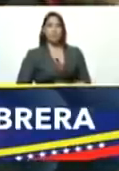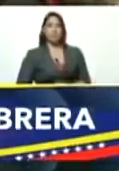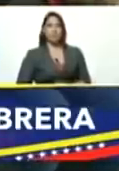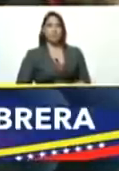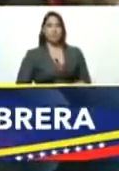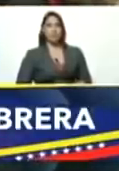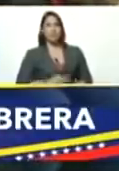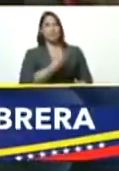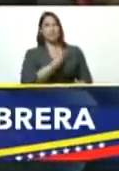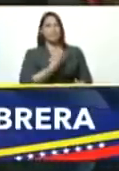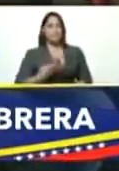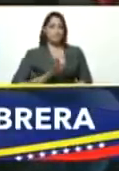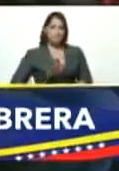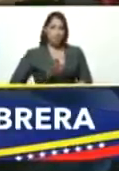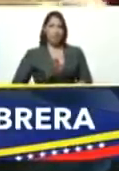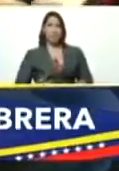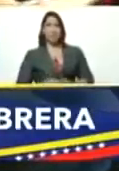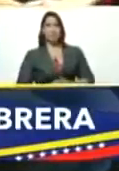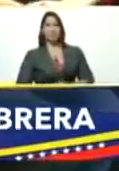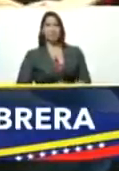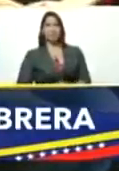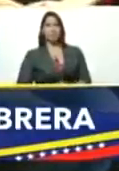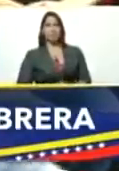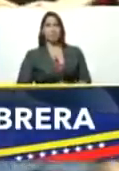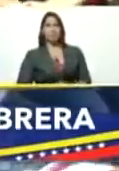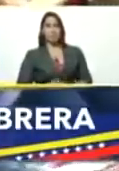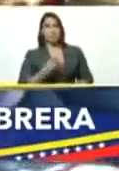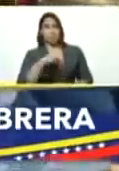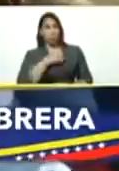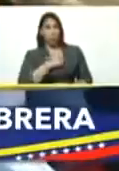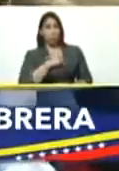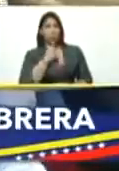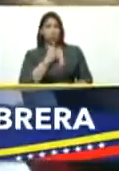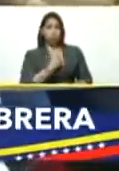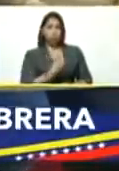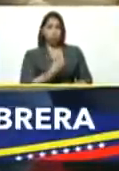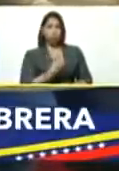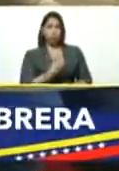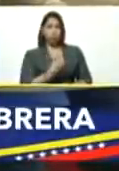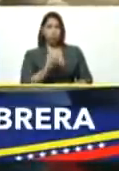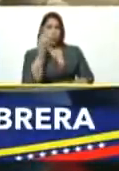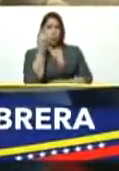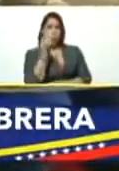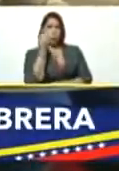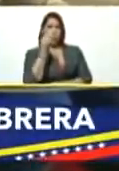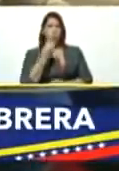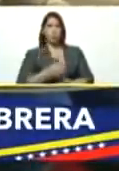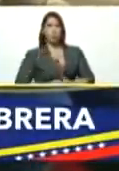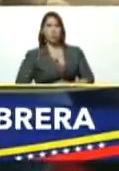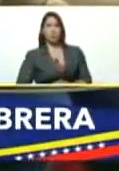presidente nos planteamos este congreso